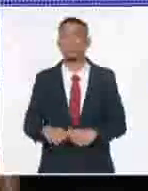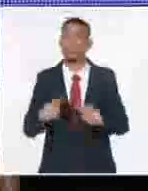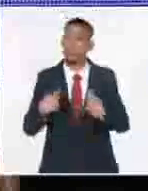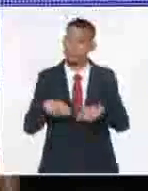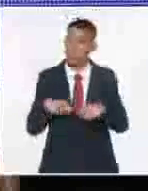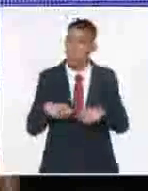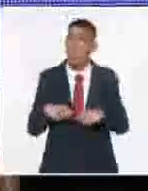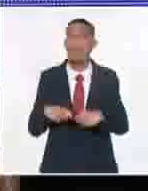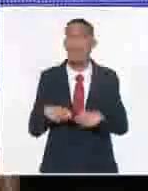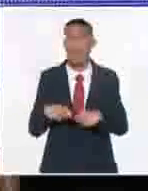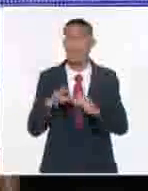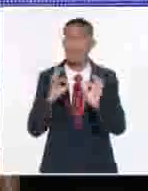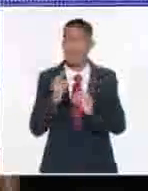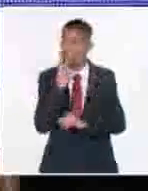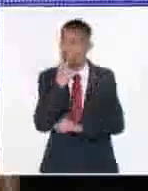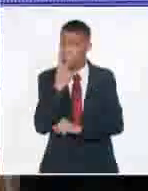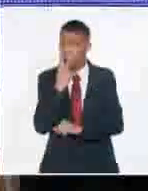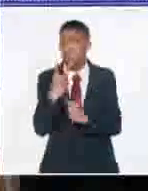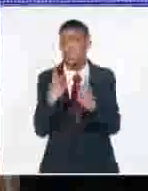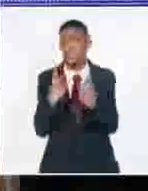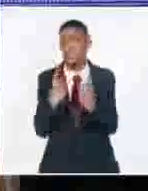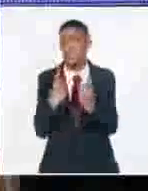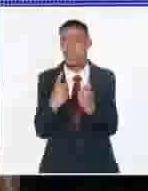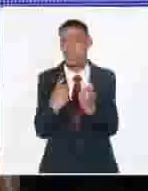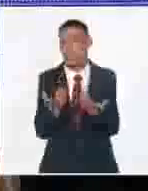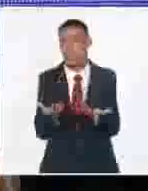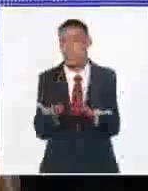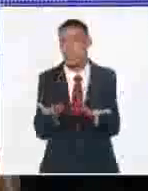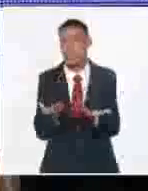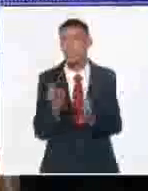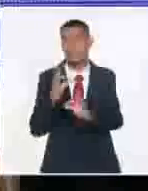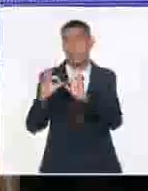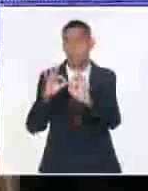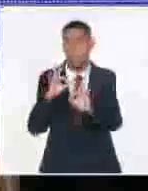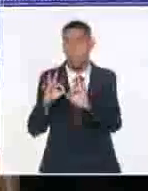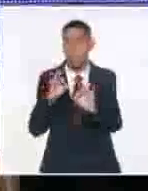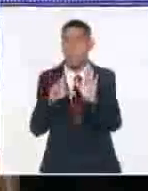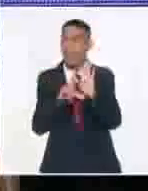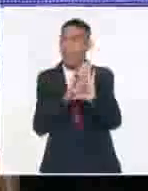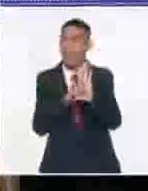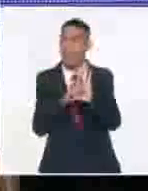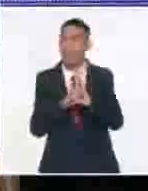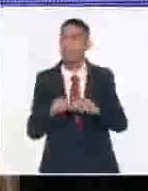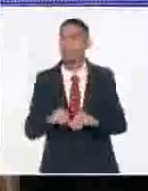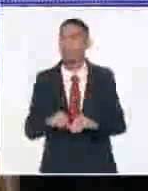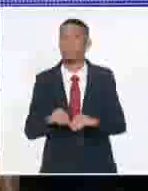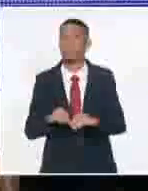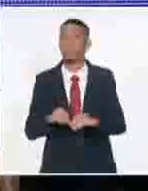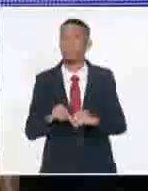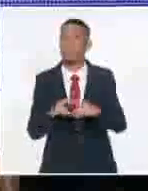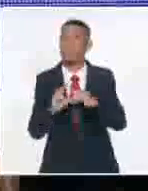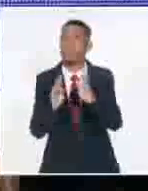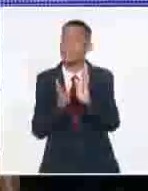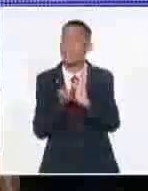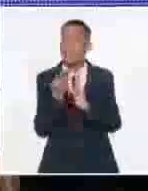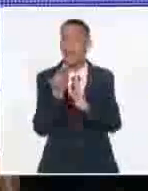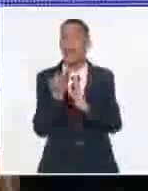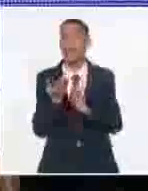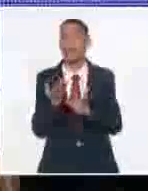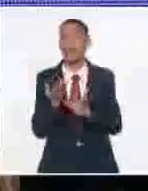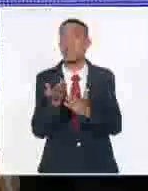además a la necesidad de protegerla y salvarla frente a